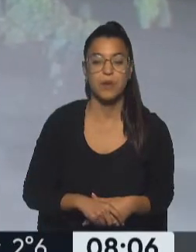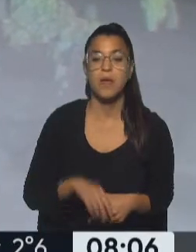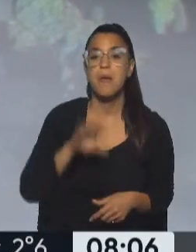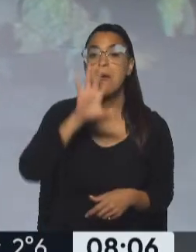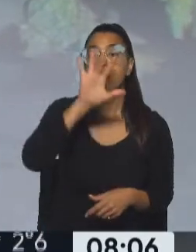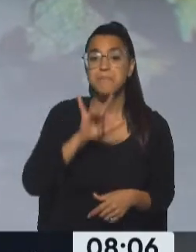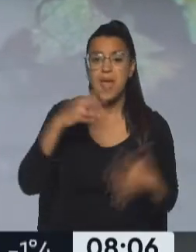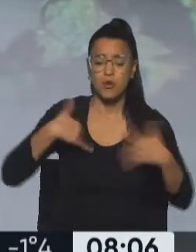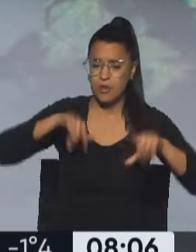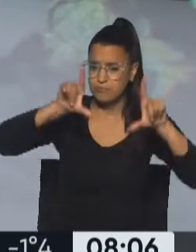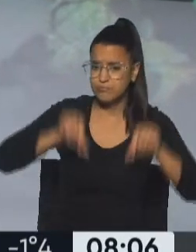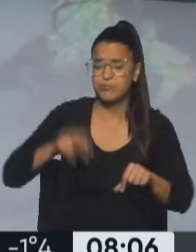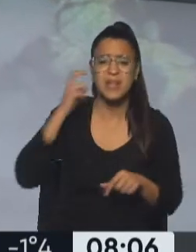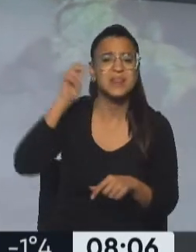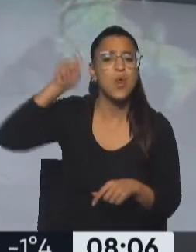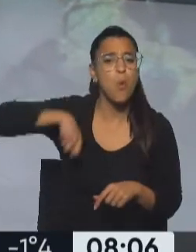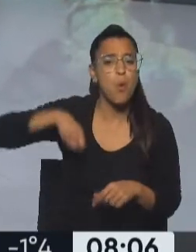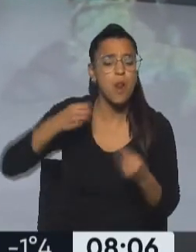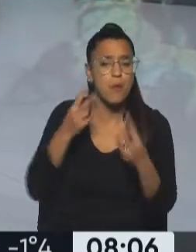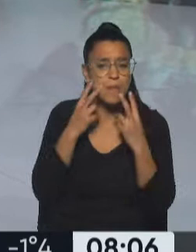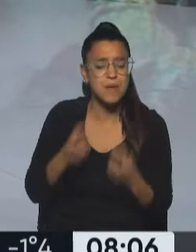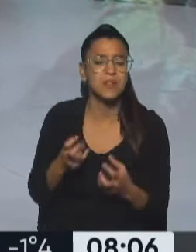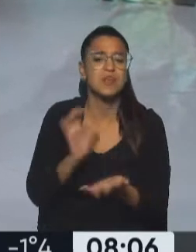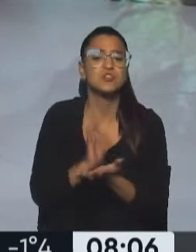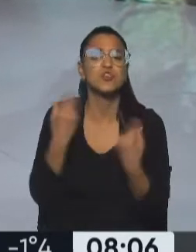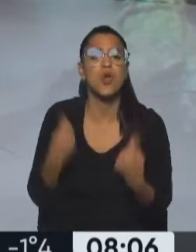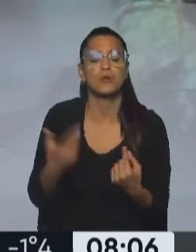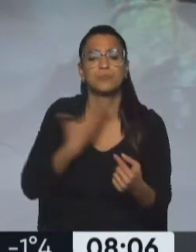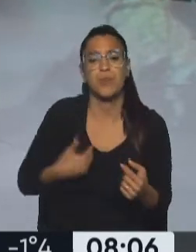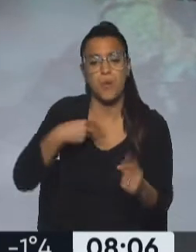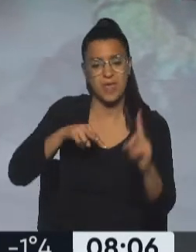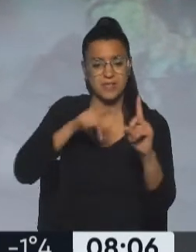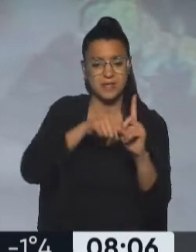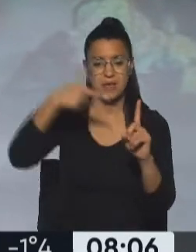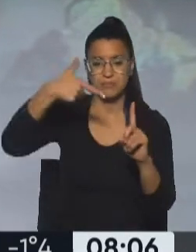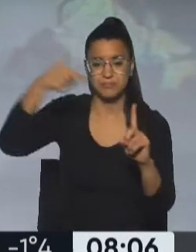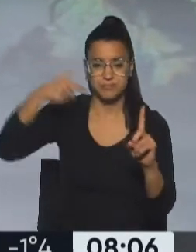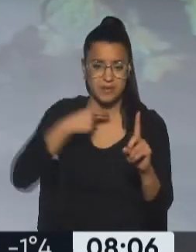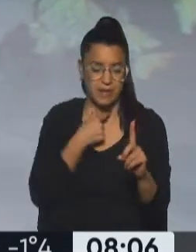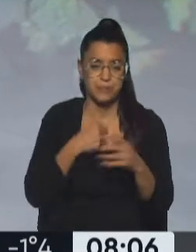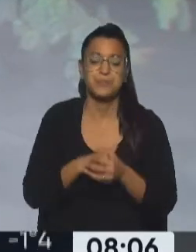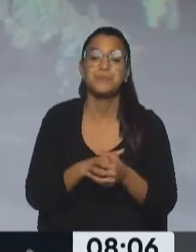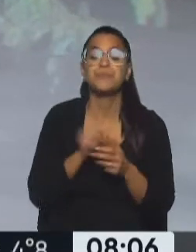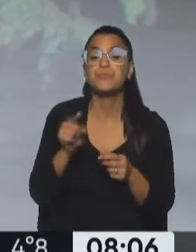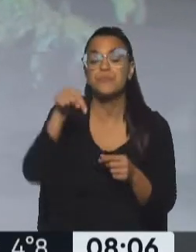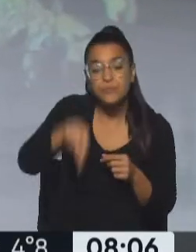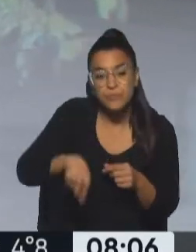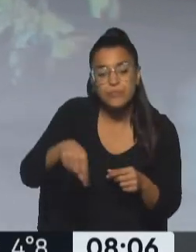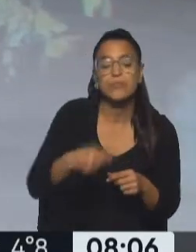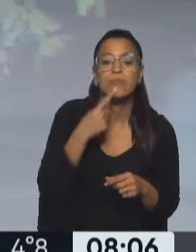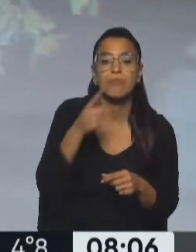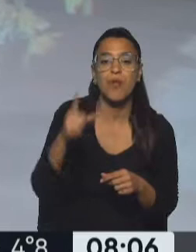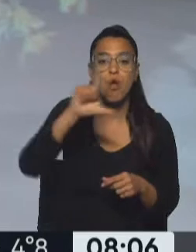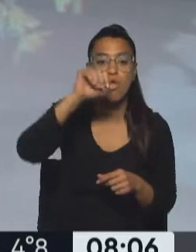Miércoles intenso en tribunales por la causa que investiga el intento de homicidio a la vicepresidenta Cristina Fernández. Bien, nos vamos justamente a Comodoro Py